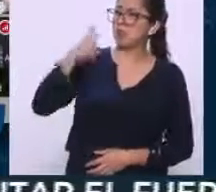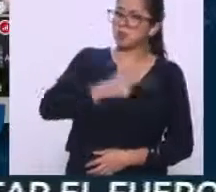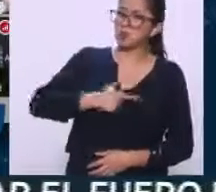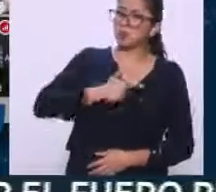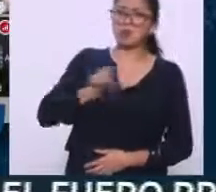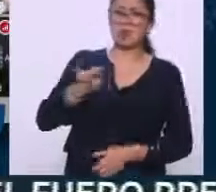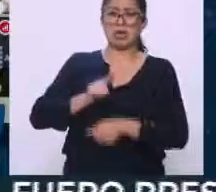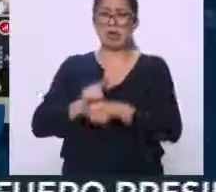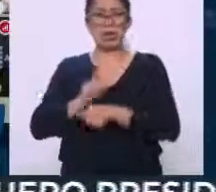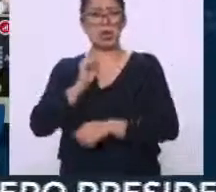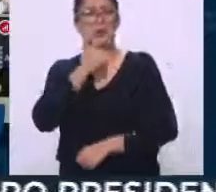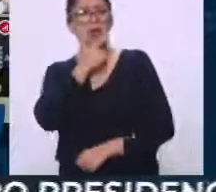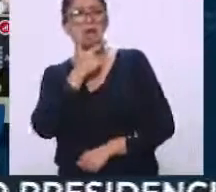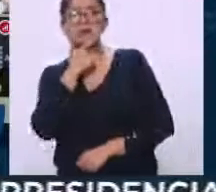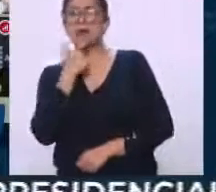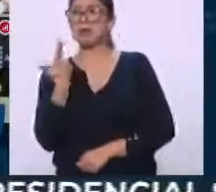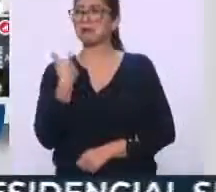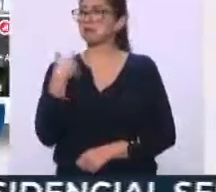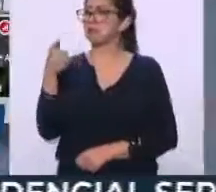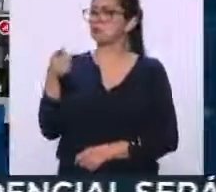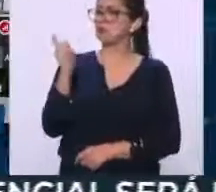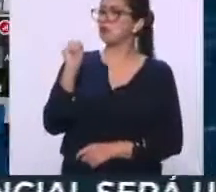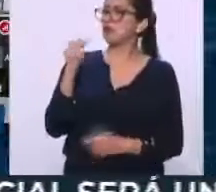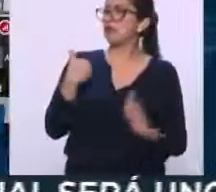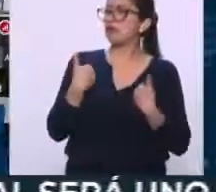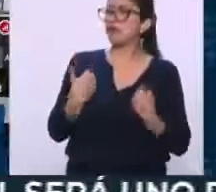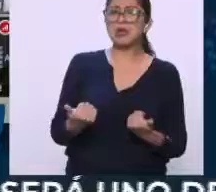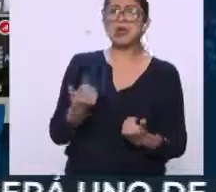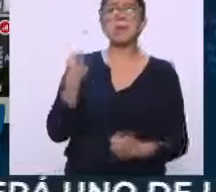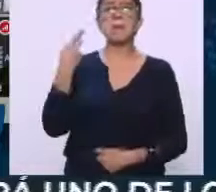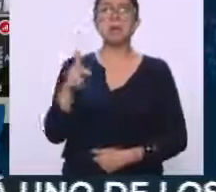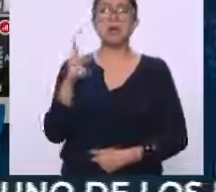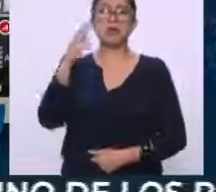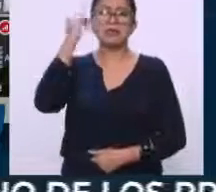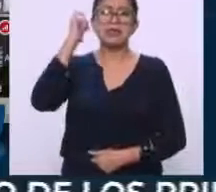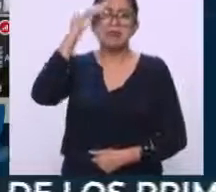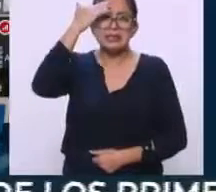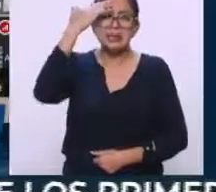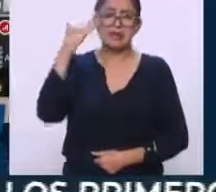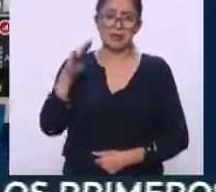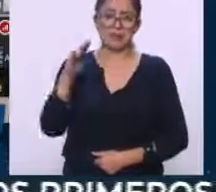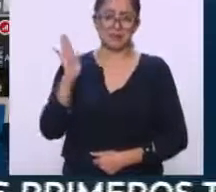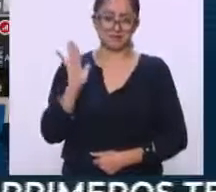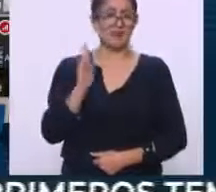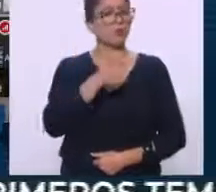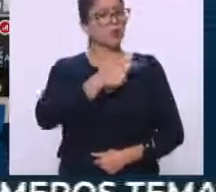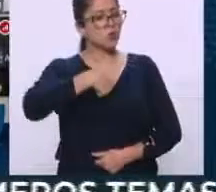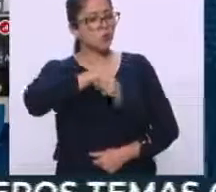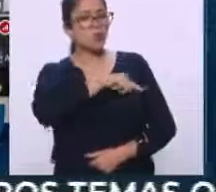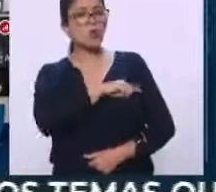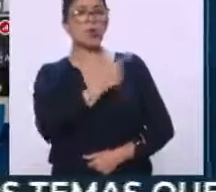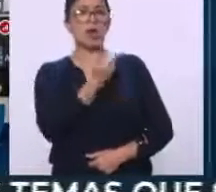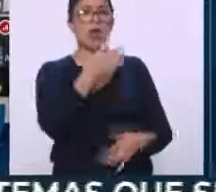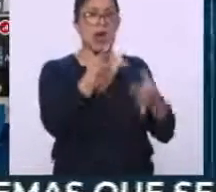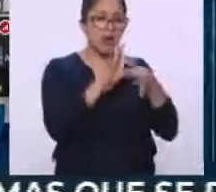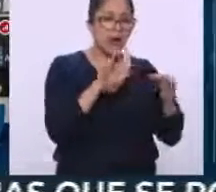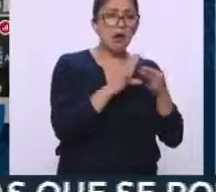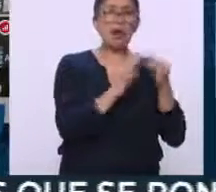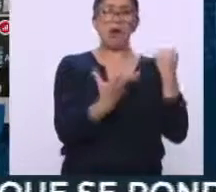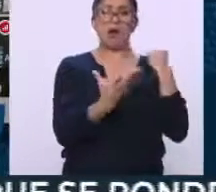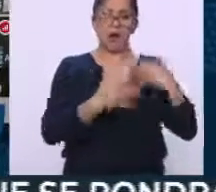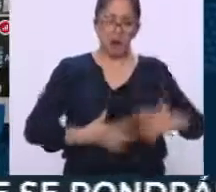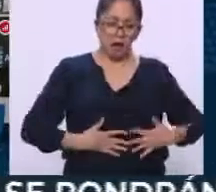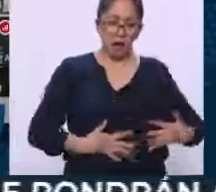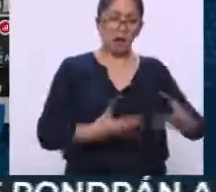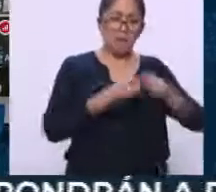no tenía la teoría, sin embargo lo sabía. Nos veían como las raras porque pues hablábamos de aborto en ese momento, pues